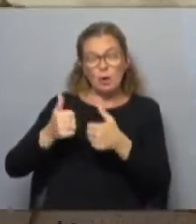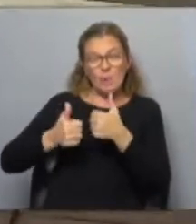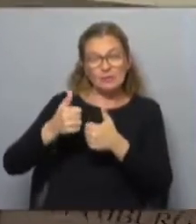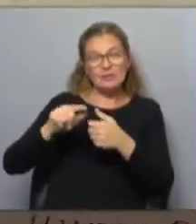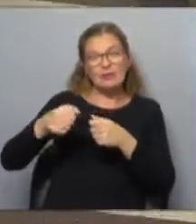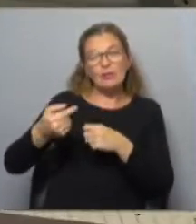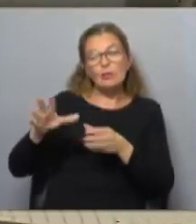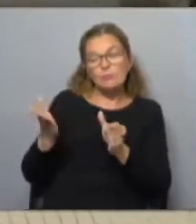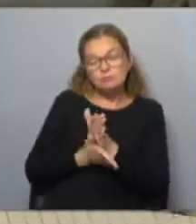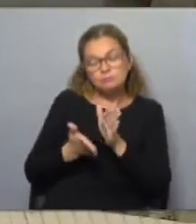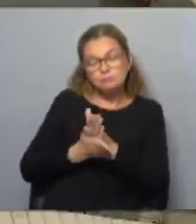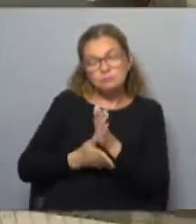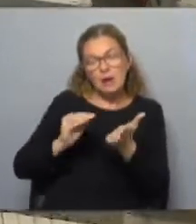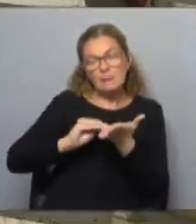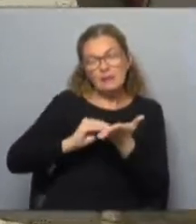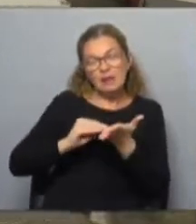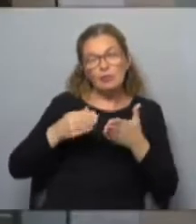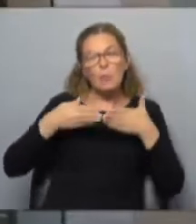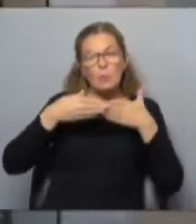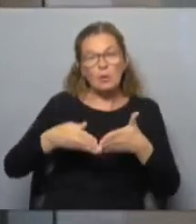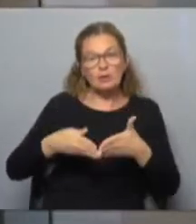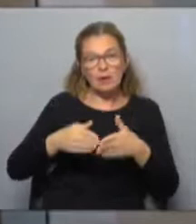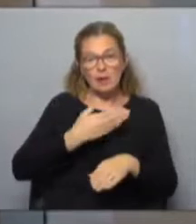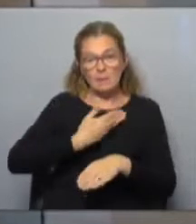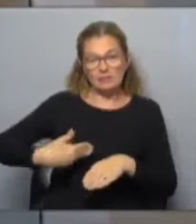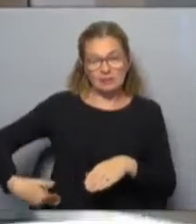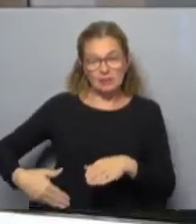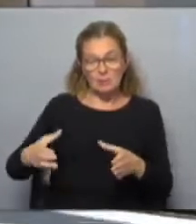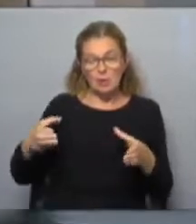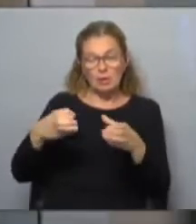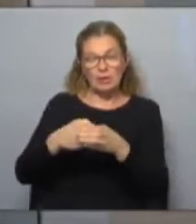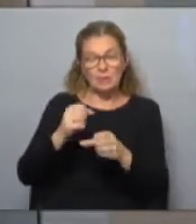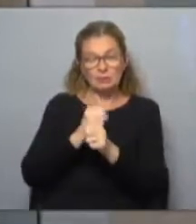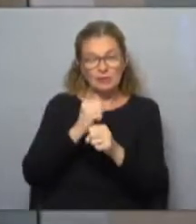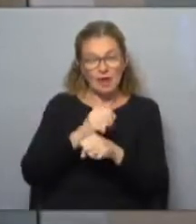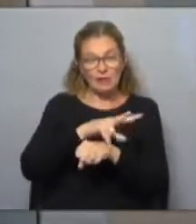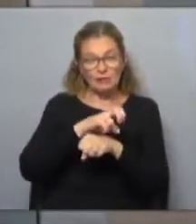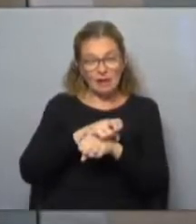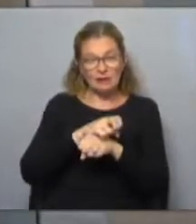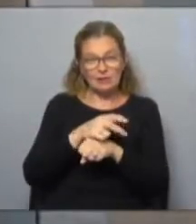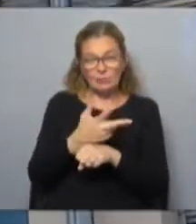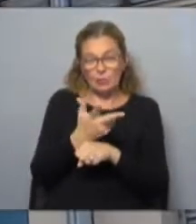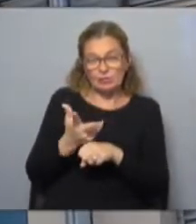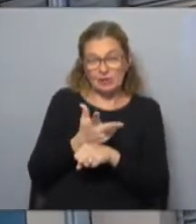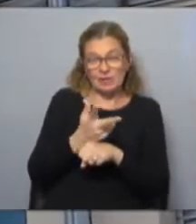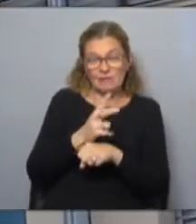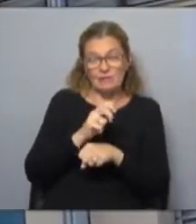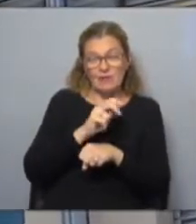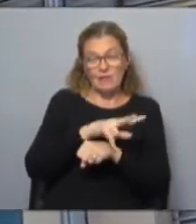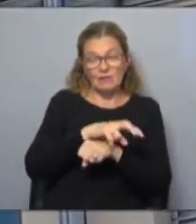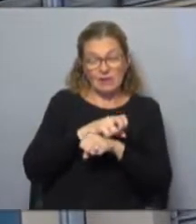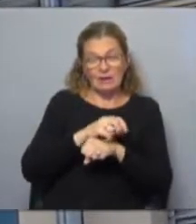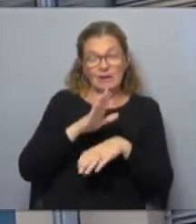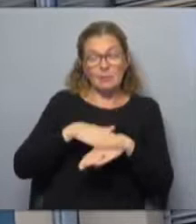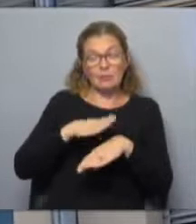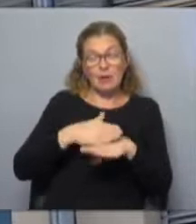y otros aportados por la Administración Nacional de Puertos y Presidencia. El equipo de trabajo de Fiscalía está compuesto por tres fiscales y tiene a cargo